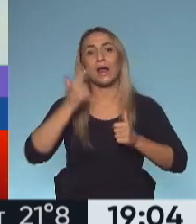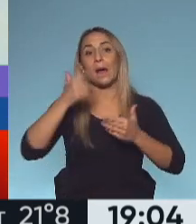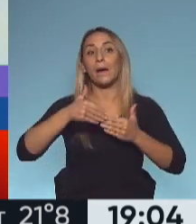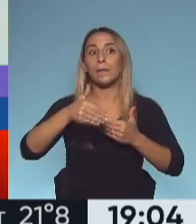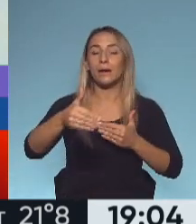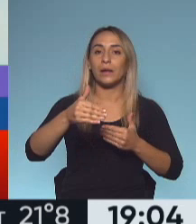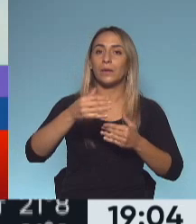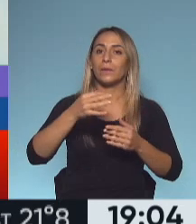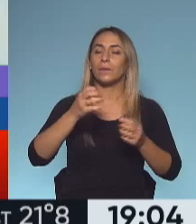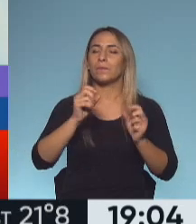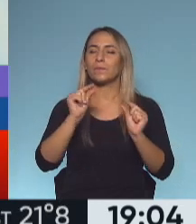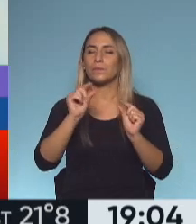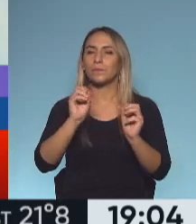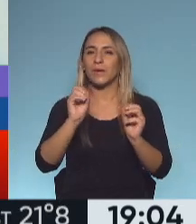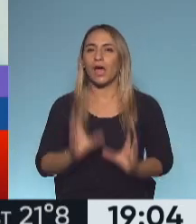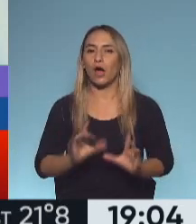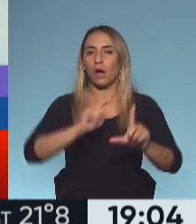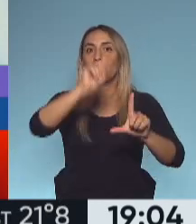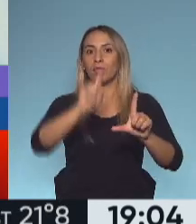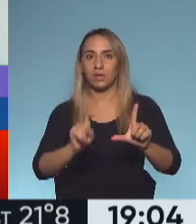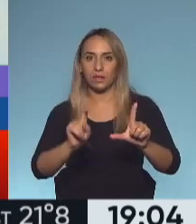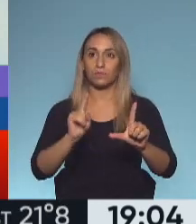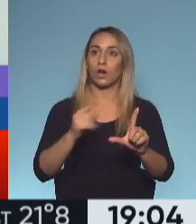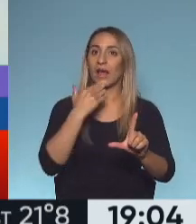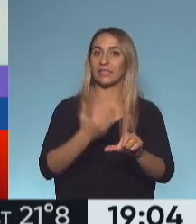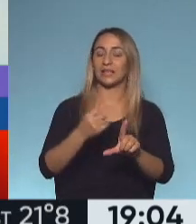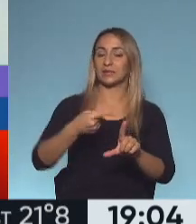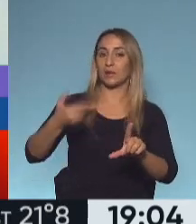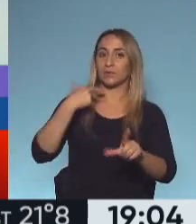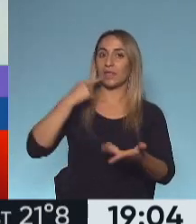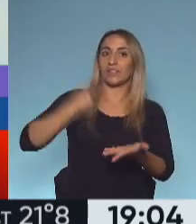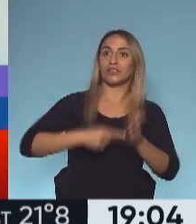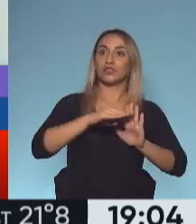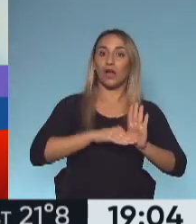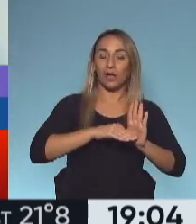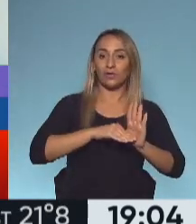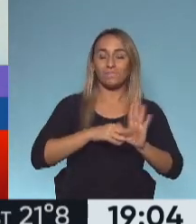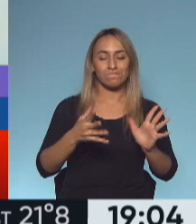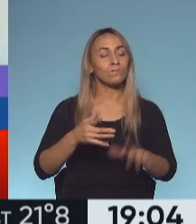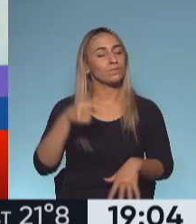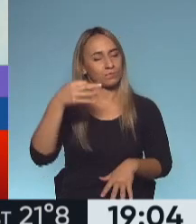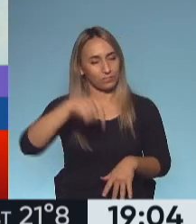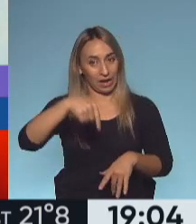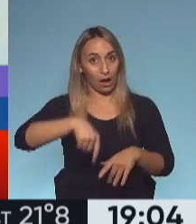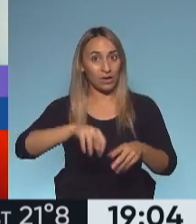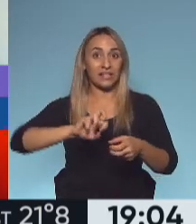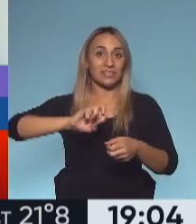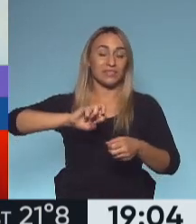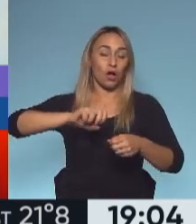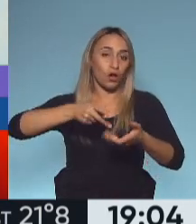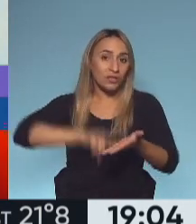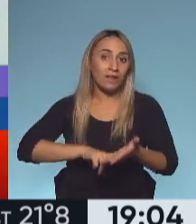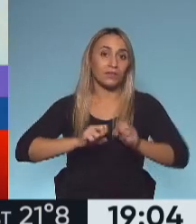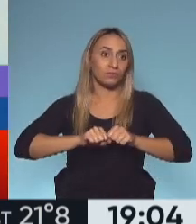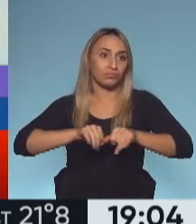pasada? La contención de esta crisis es una gran ola que amenaza las defensas que